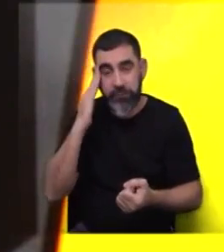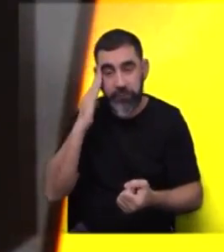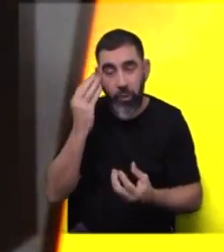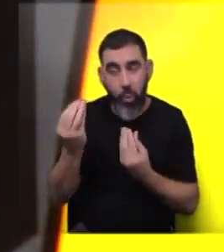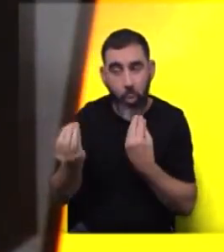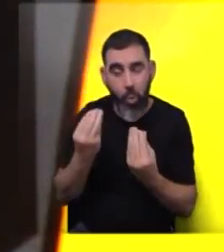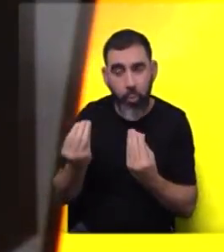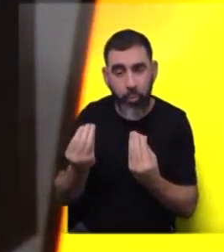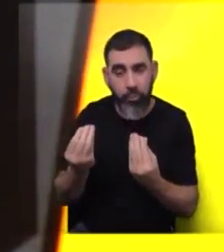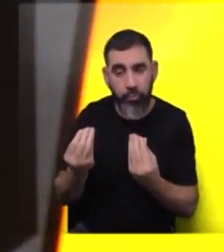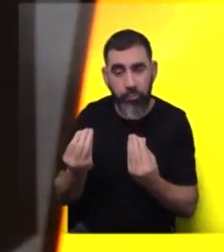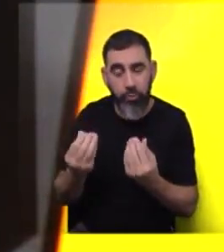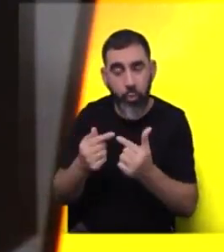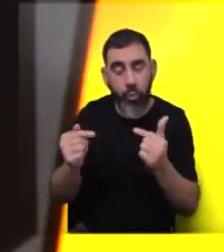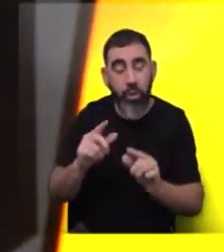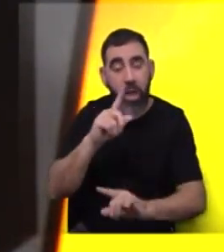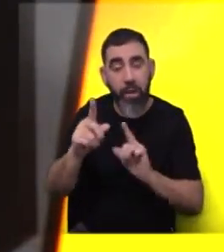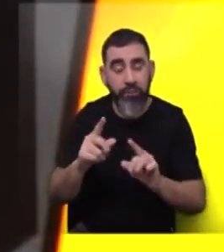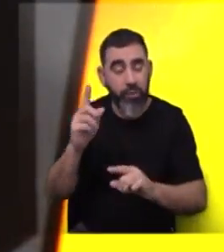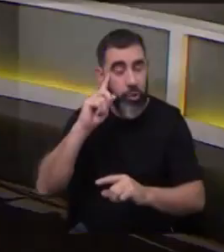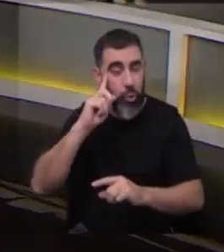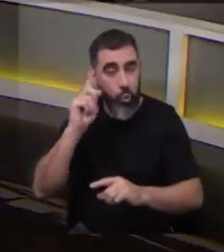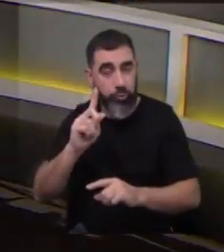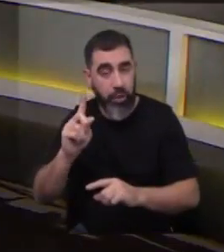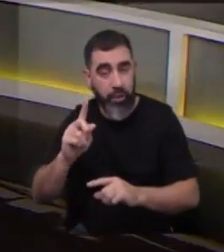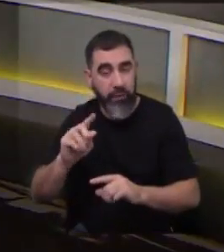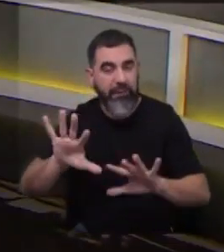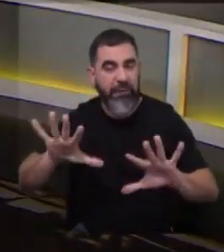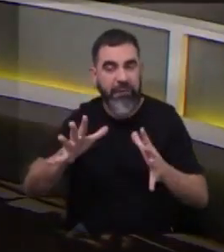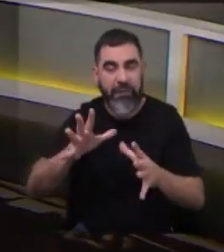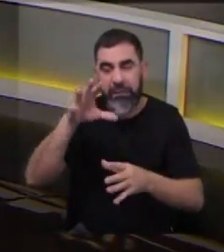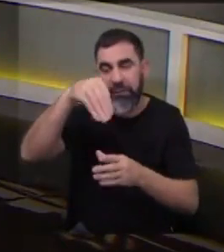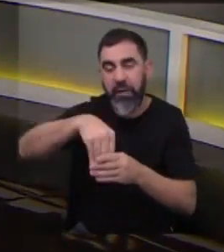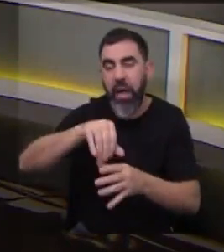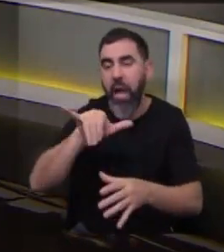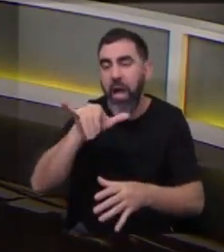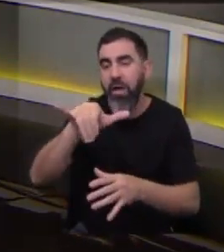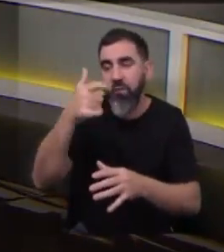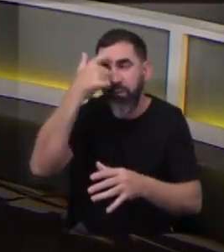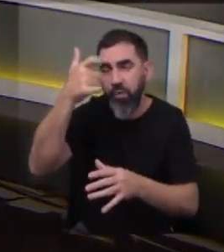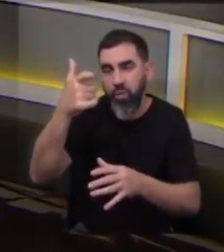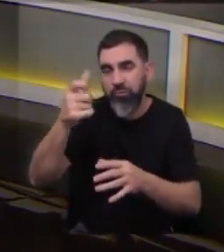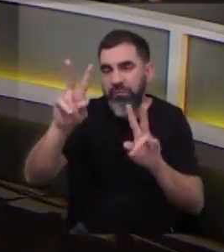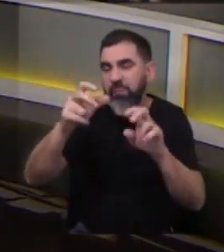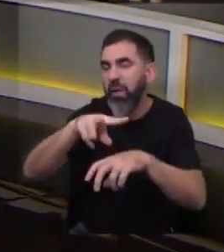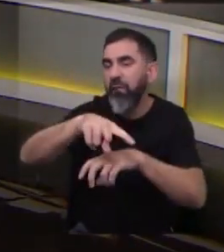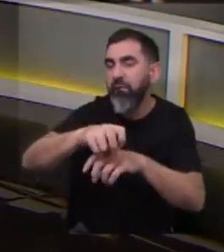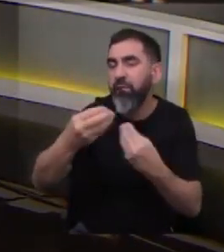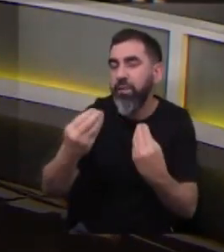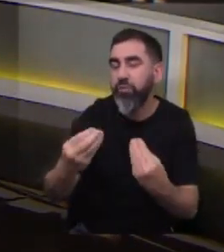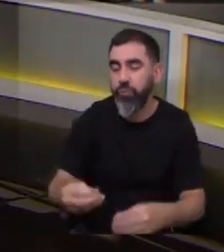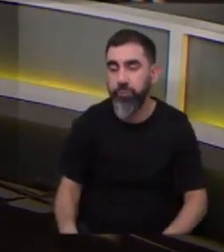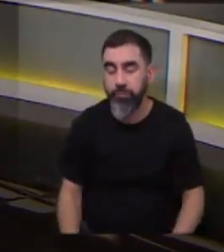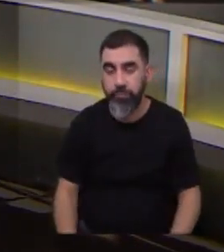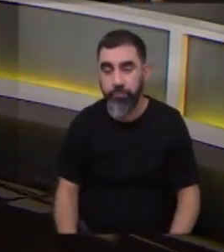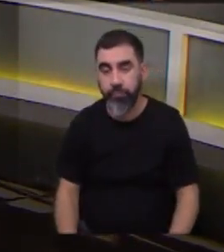conocer esas cosas que muchas veces uno no sabe, qué es lo que pasa dentro de un avión a nivel técnico, a nivel físico, y